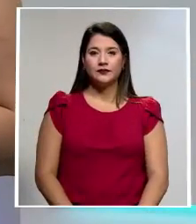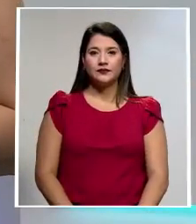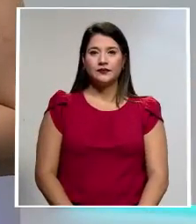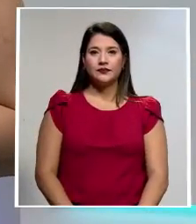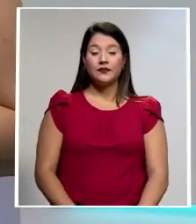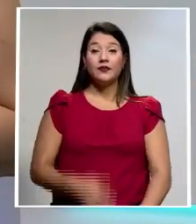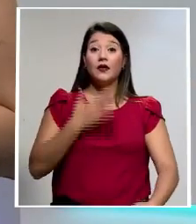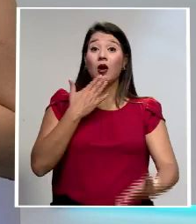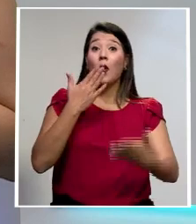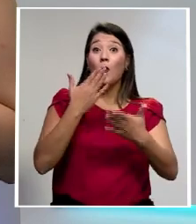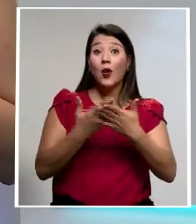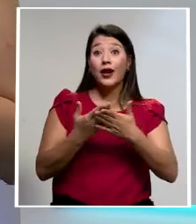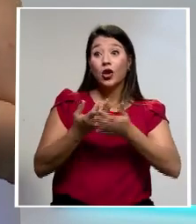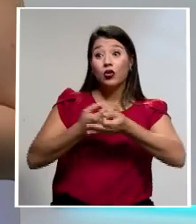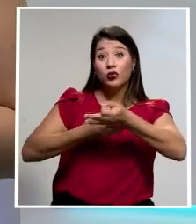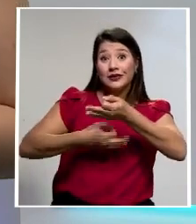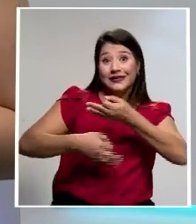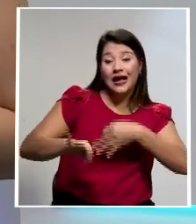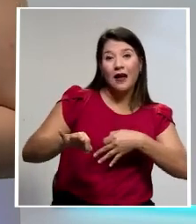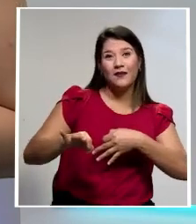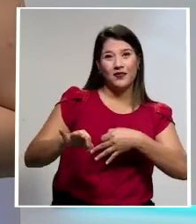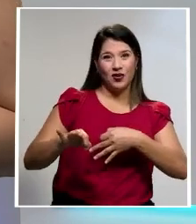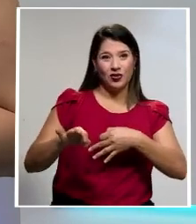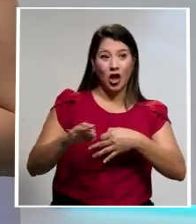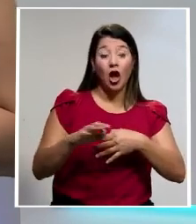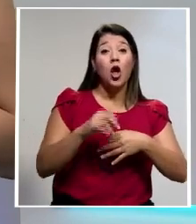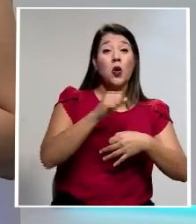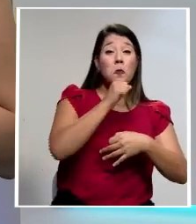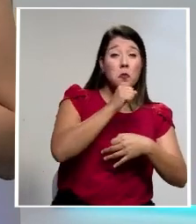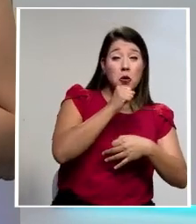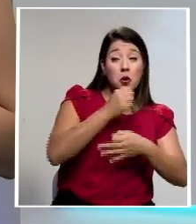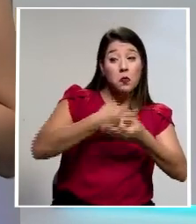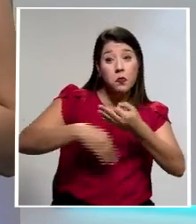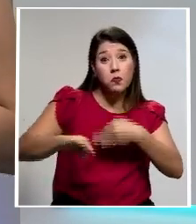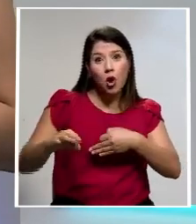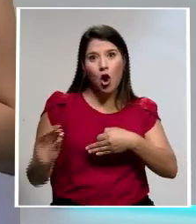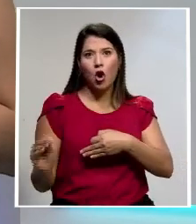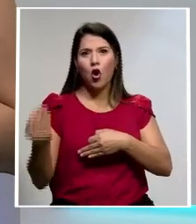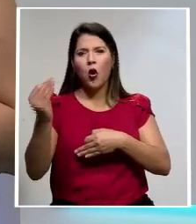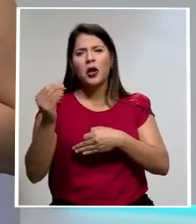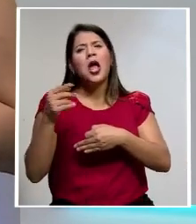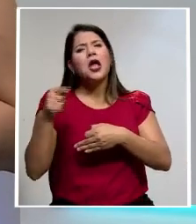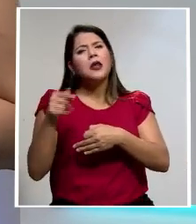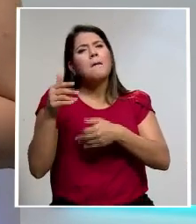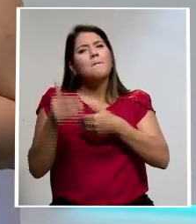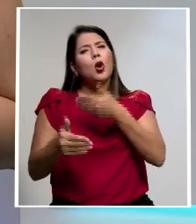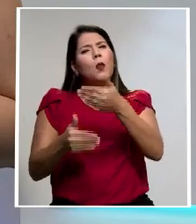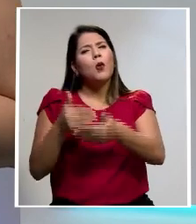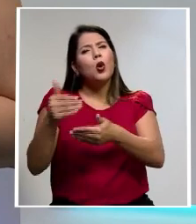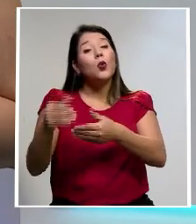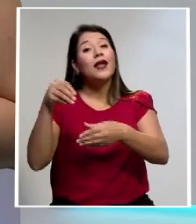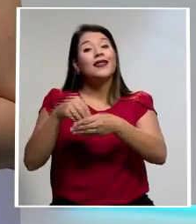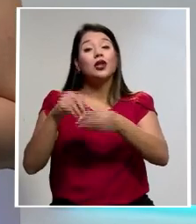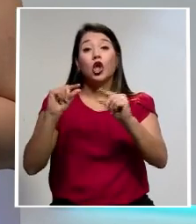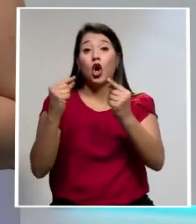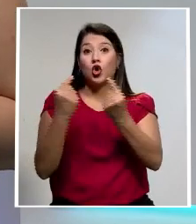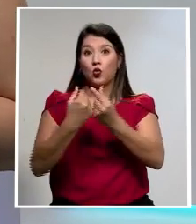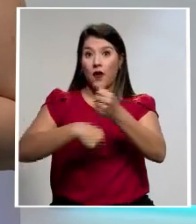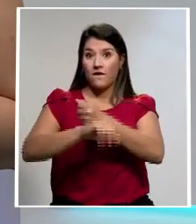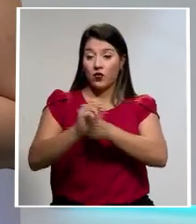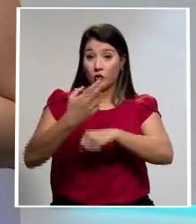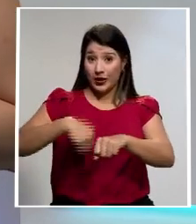Bueno, el llamado recambio generacional de la selección ha sido a cuentagotas. Pese a ello, dos figuras buscan abrirse paso